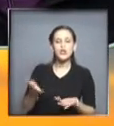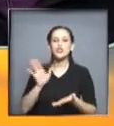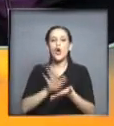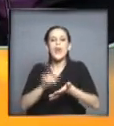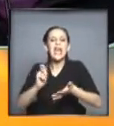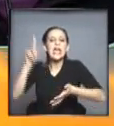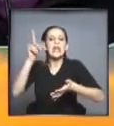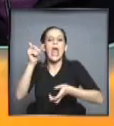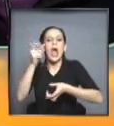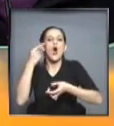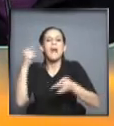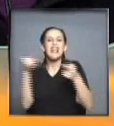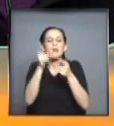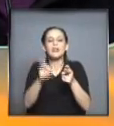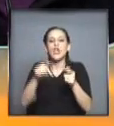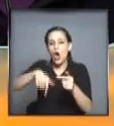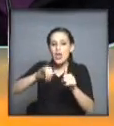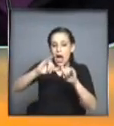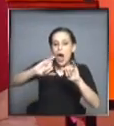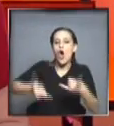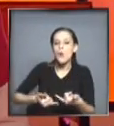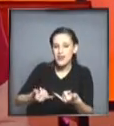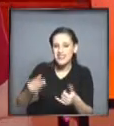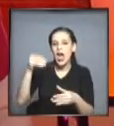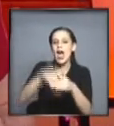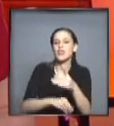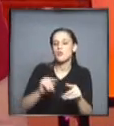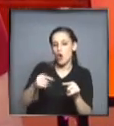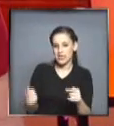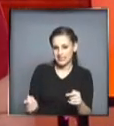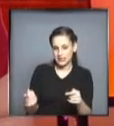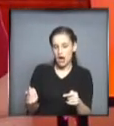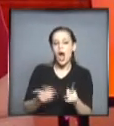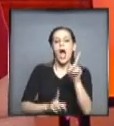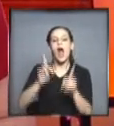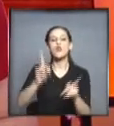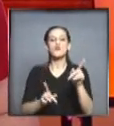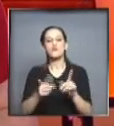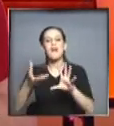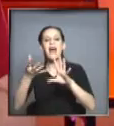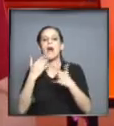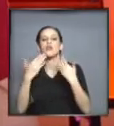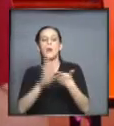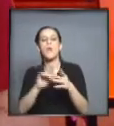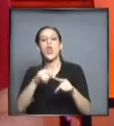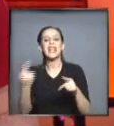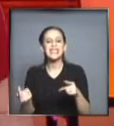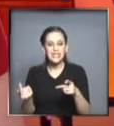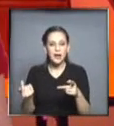jóvenes que militan. Y si uno ve hoy que los jóvenes se vuelcan hacia algunas expresiones políticas